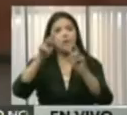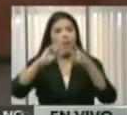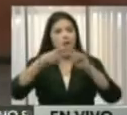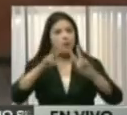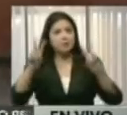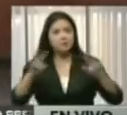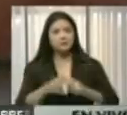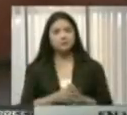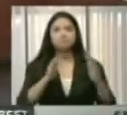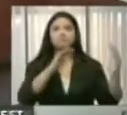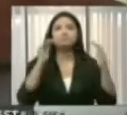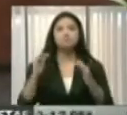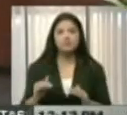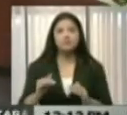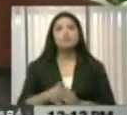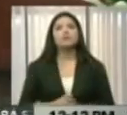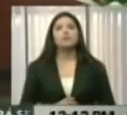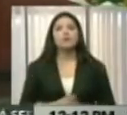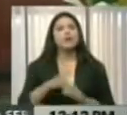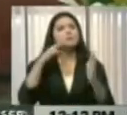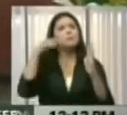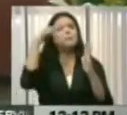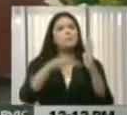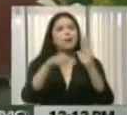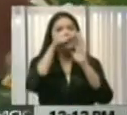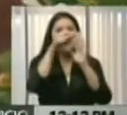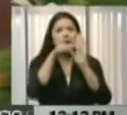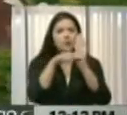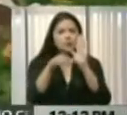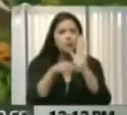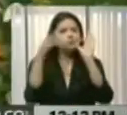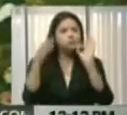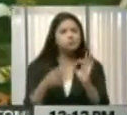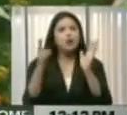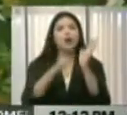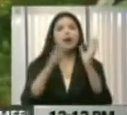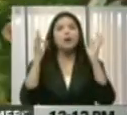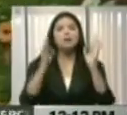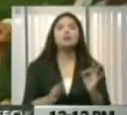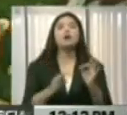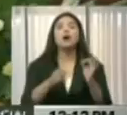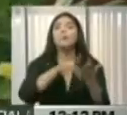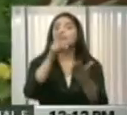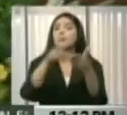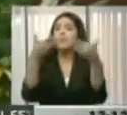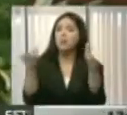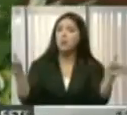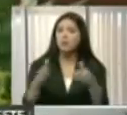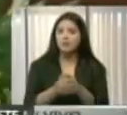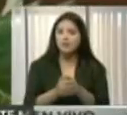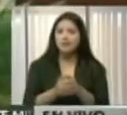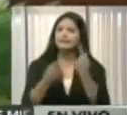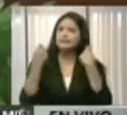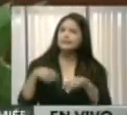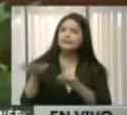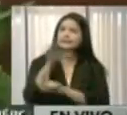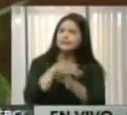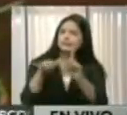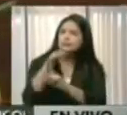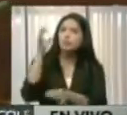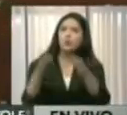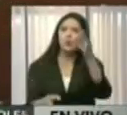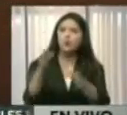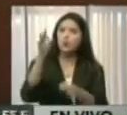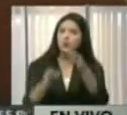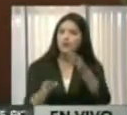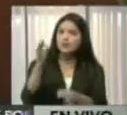C. Revisión del marco normativo y garantías para la manifestación pública. Tratamiento de la situación jurídica de